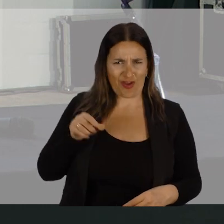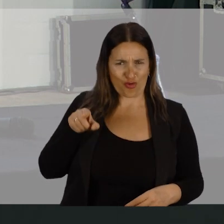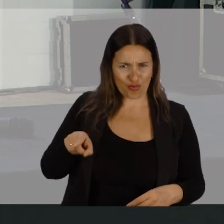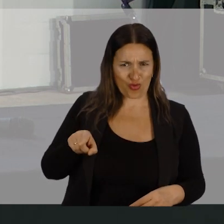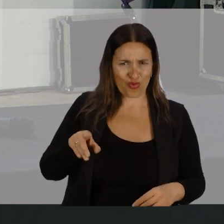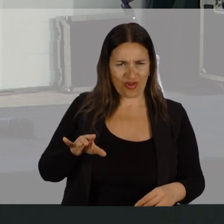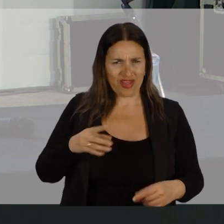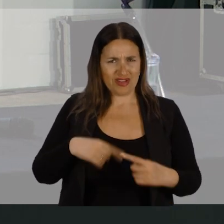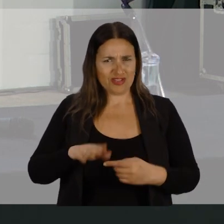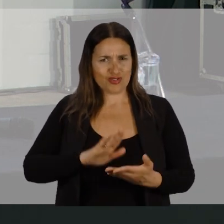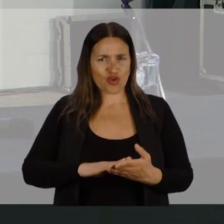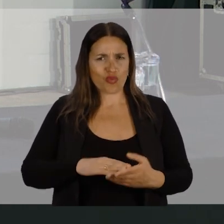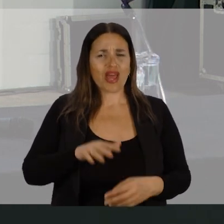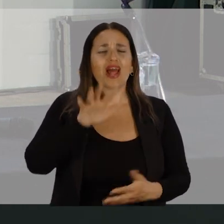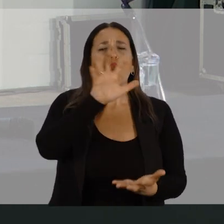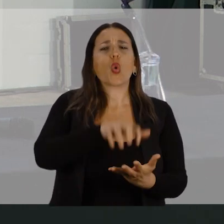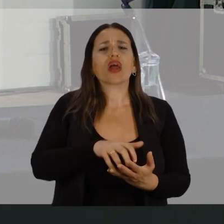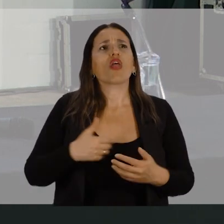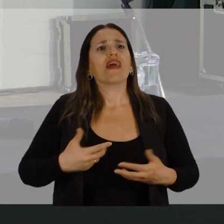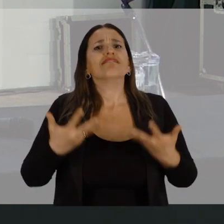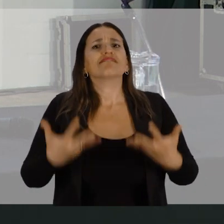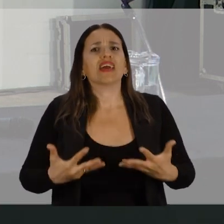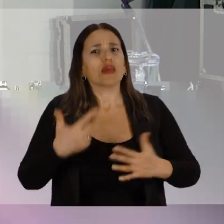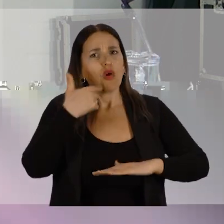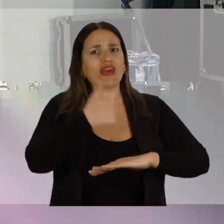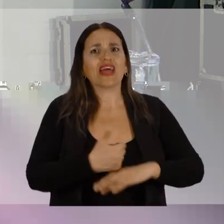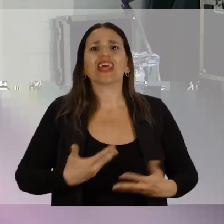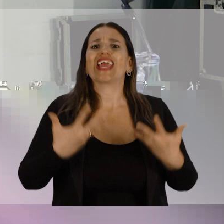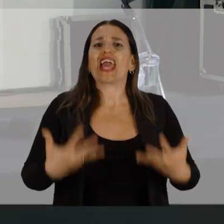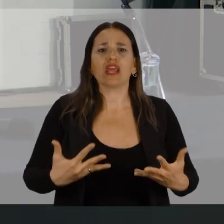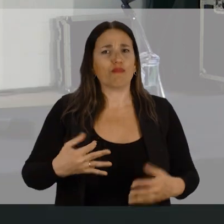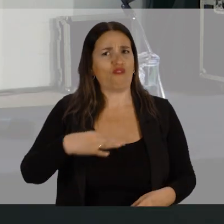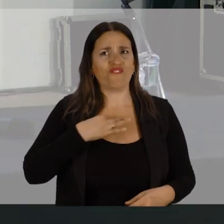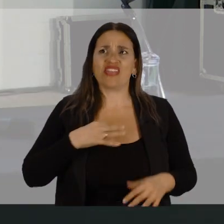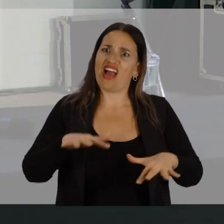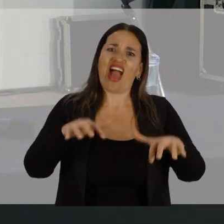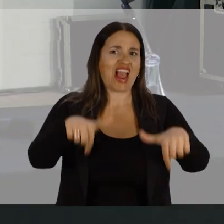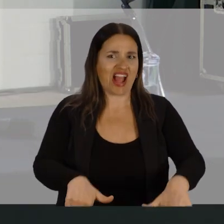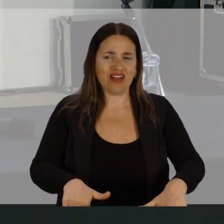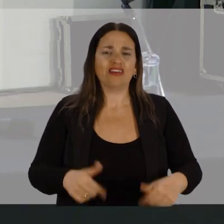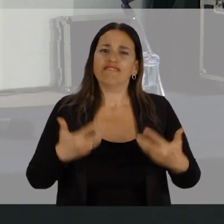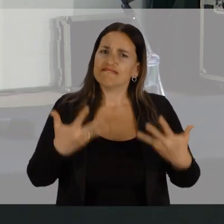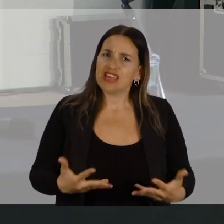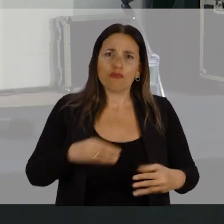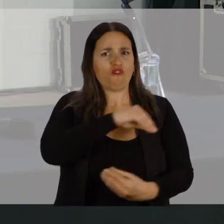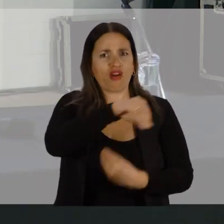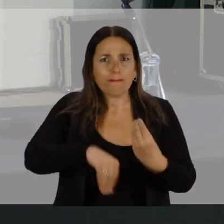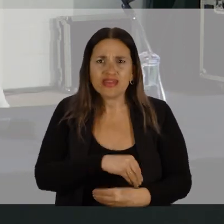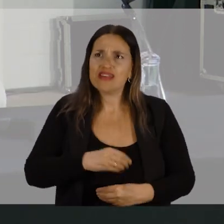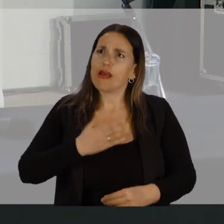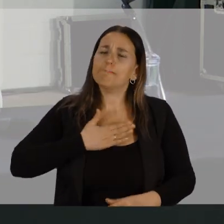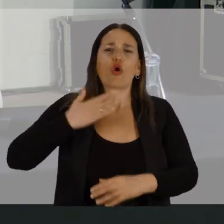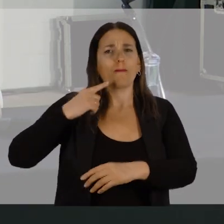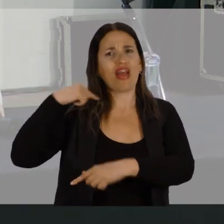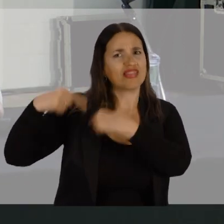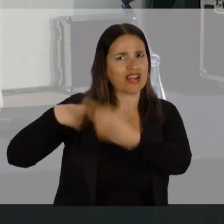que fuiste tú, ¿no? En el lugar donde queremos estar, donde queremos vivir, donde queremos echar raíces,